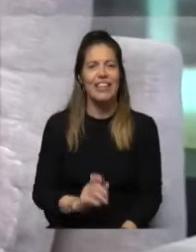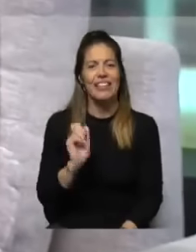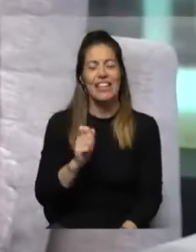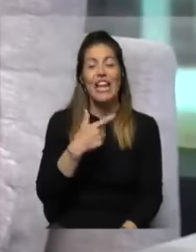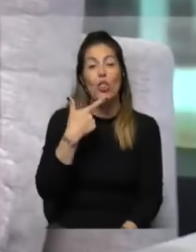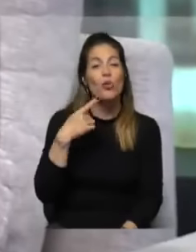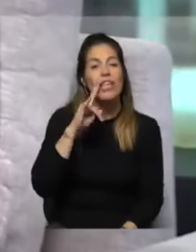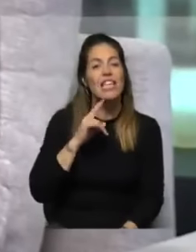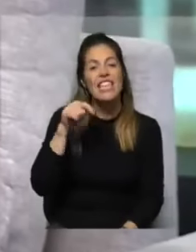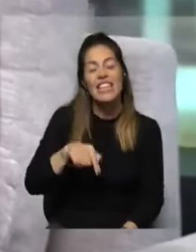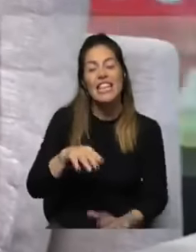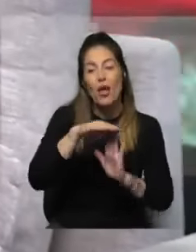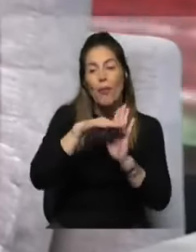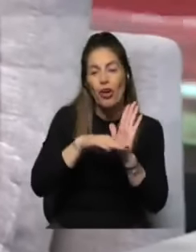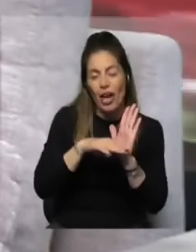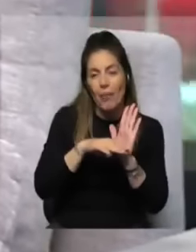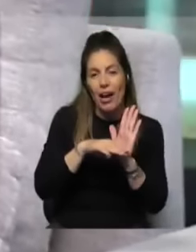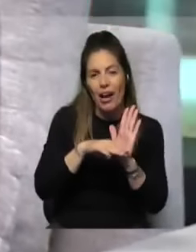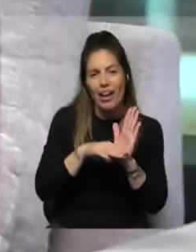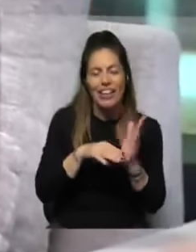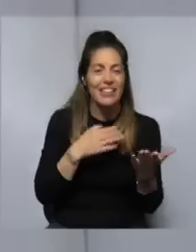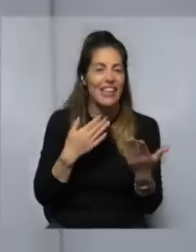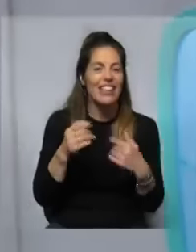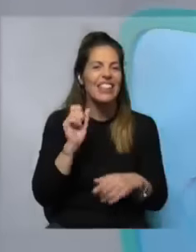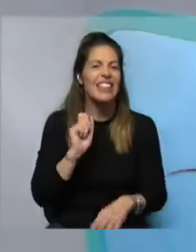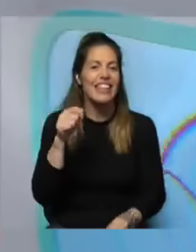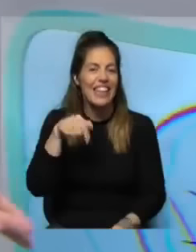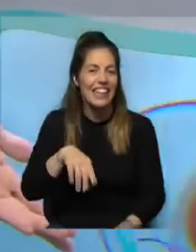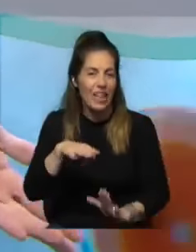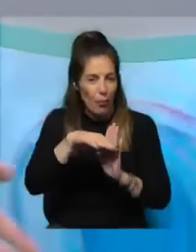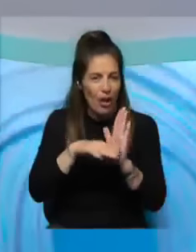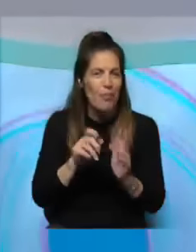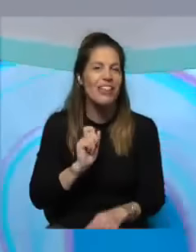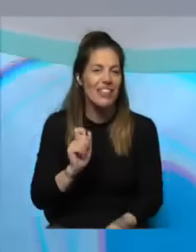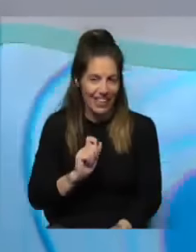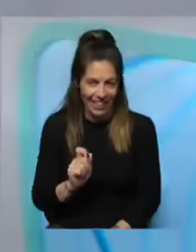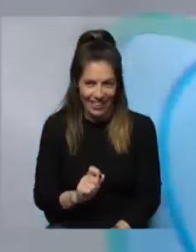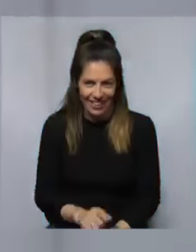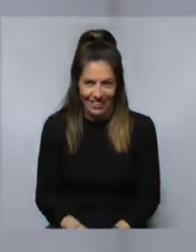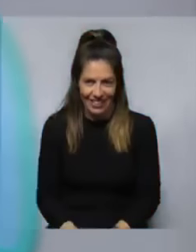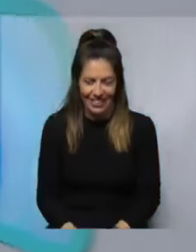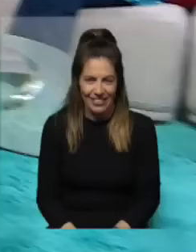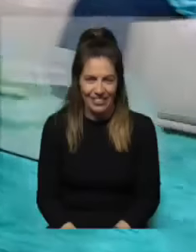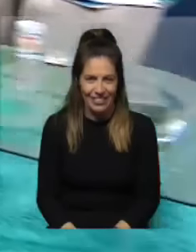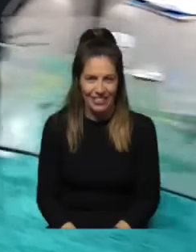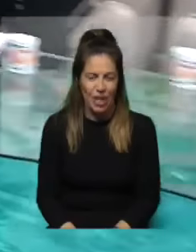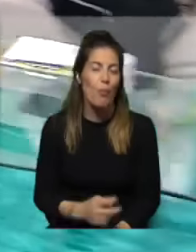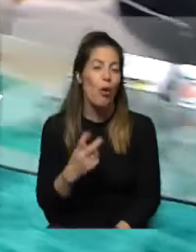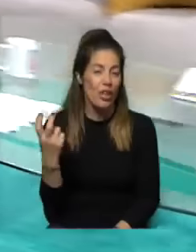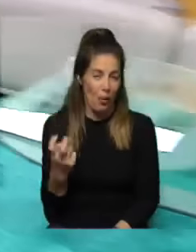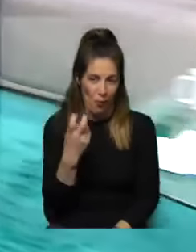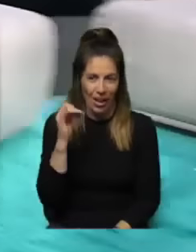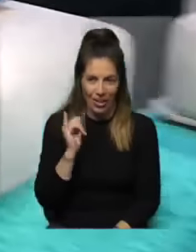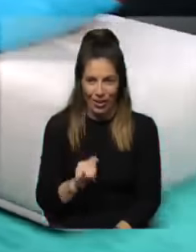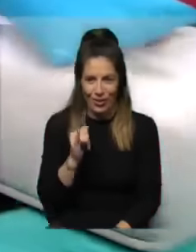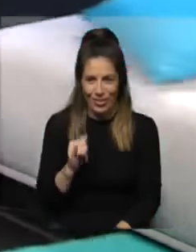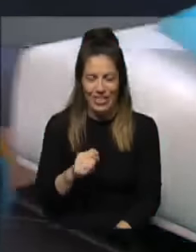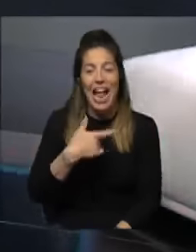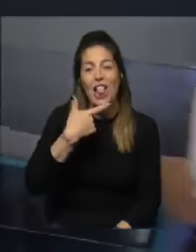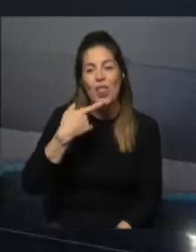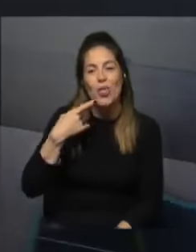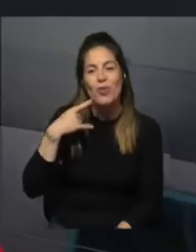programa, Fito, que estás apagando? Sí. ¿El dulce de leche de este programa? Sí, sí. Voy a buscar, sí, señores y señores, al dulce de